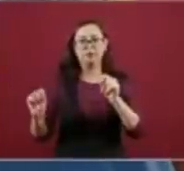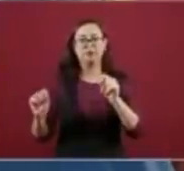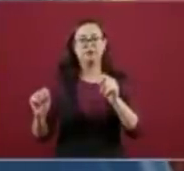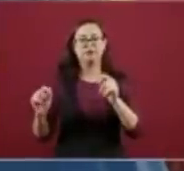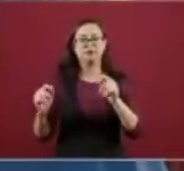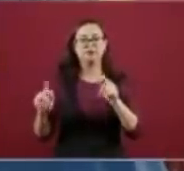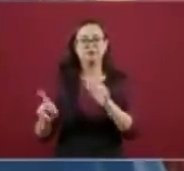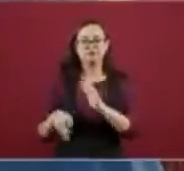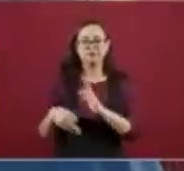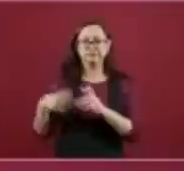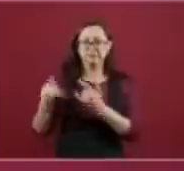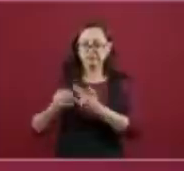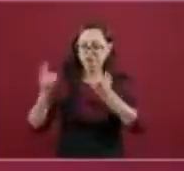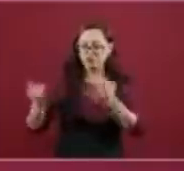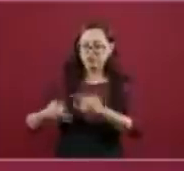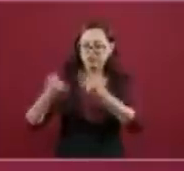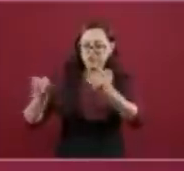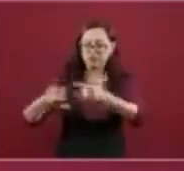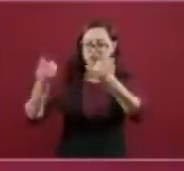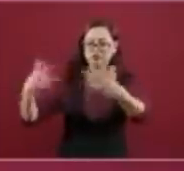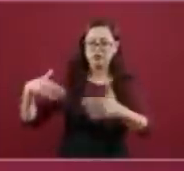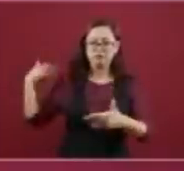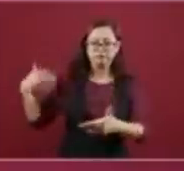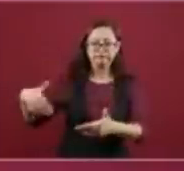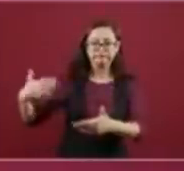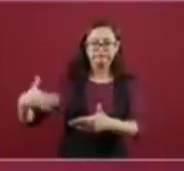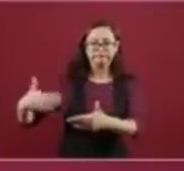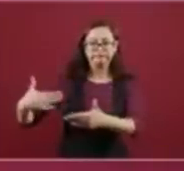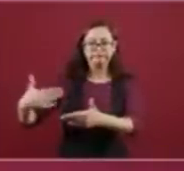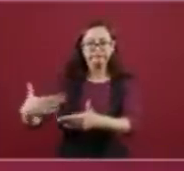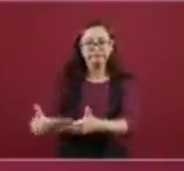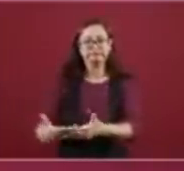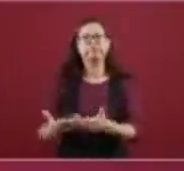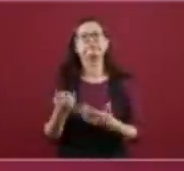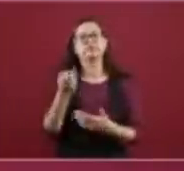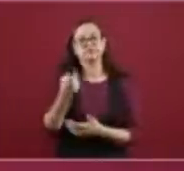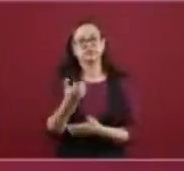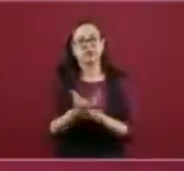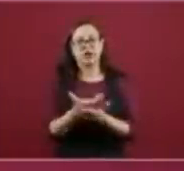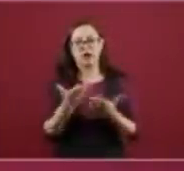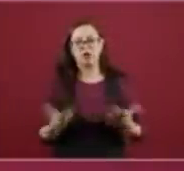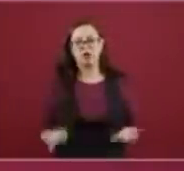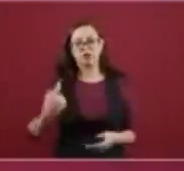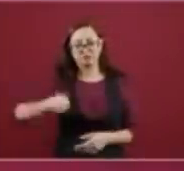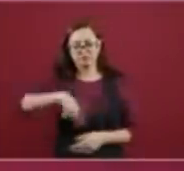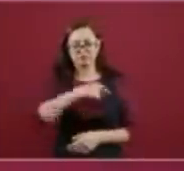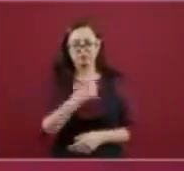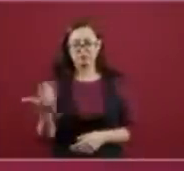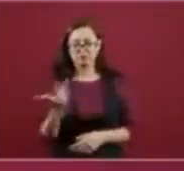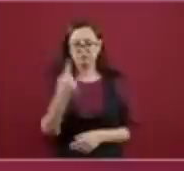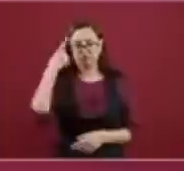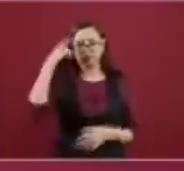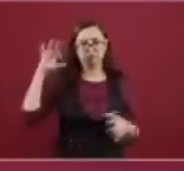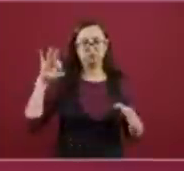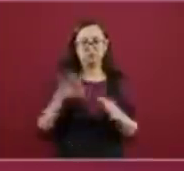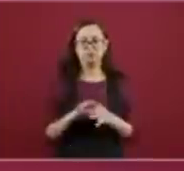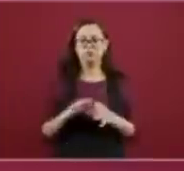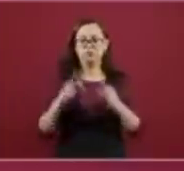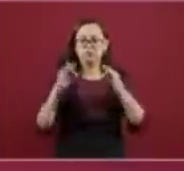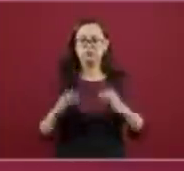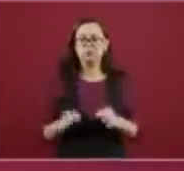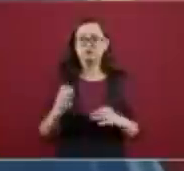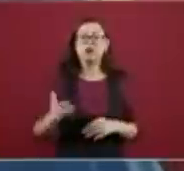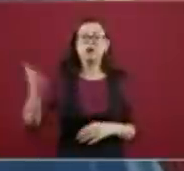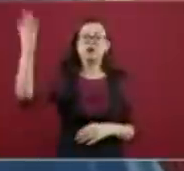de actos simbólicos y de congruencia los que nos dan lugar a este momento. En su momento, el general